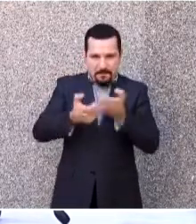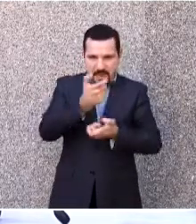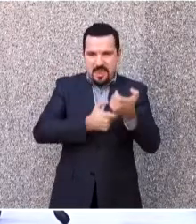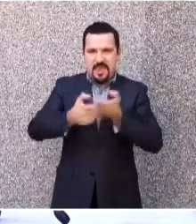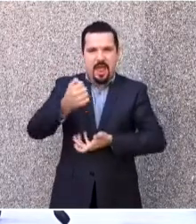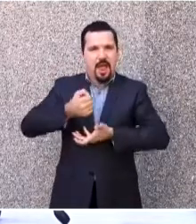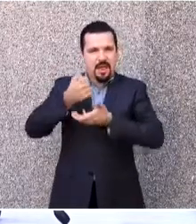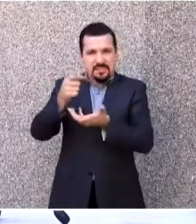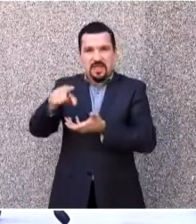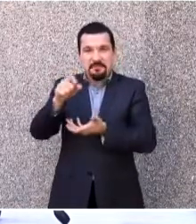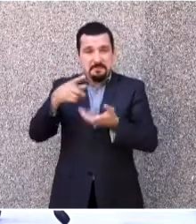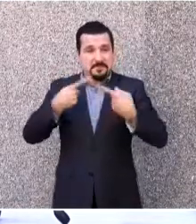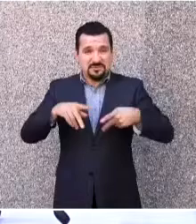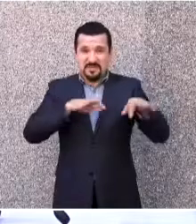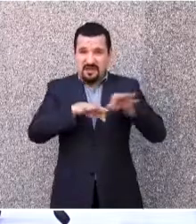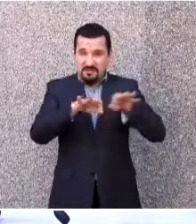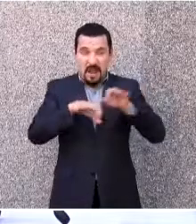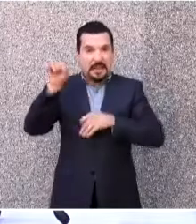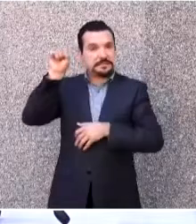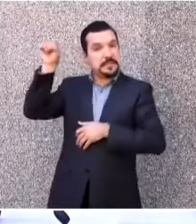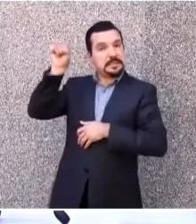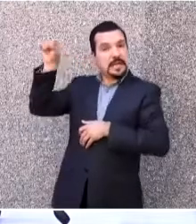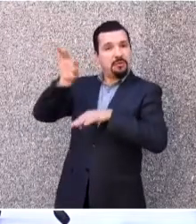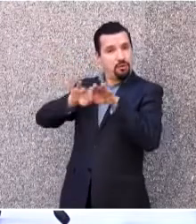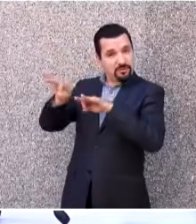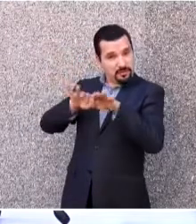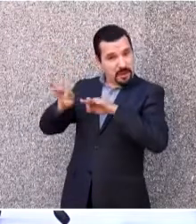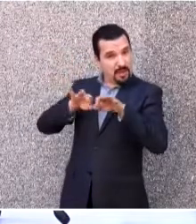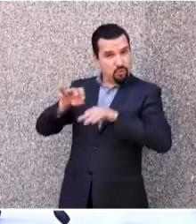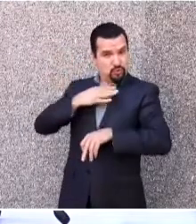en el tema de los sindicatos, hemos